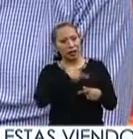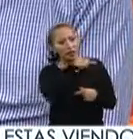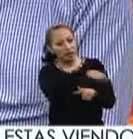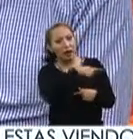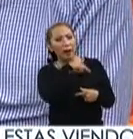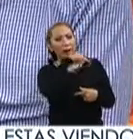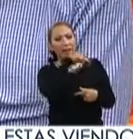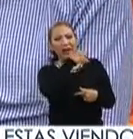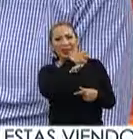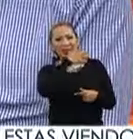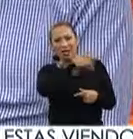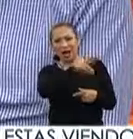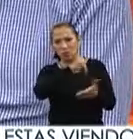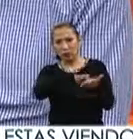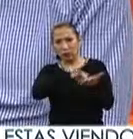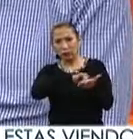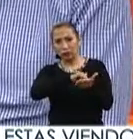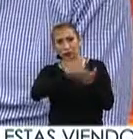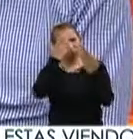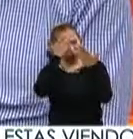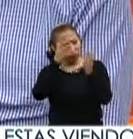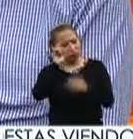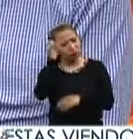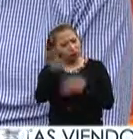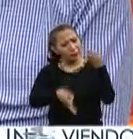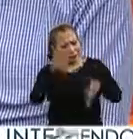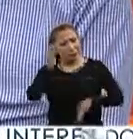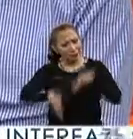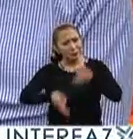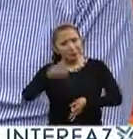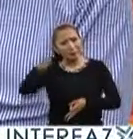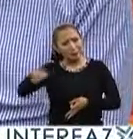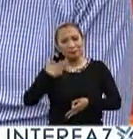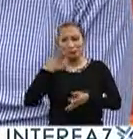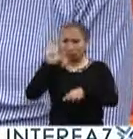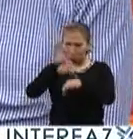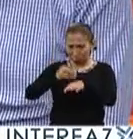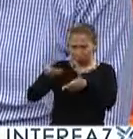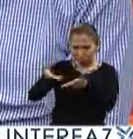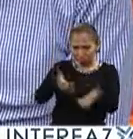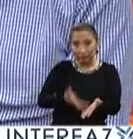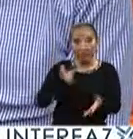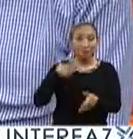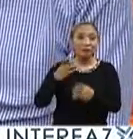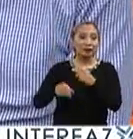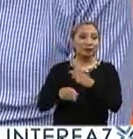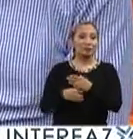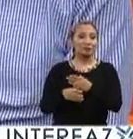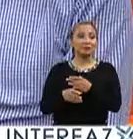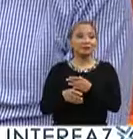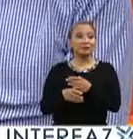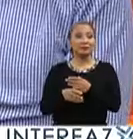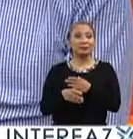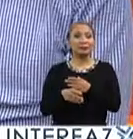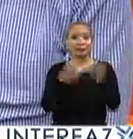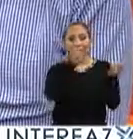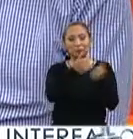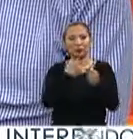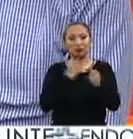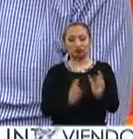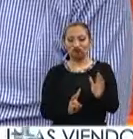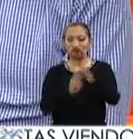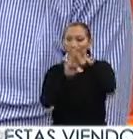del mayor de Nueva York. Estuvieron muy abiertos, nos dieron el permiso y nos trajimos los